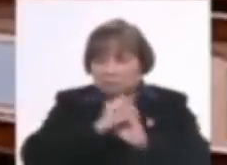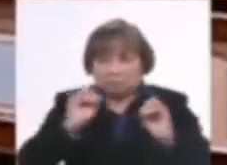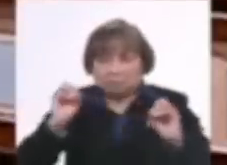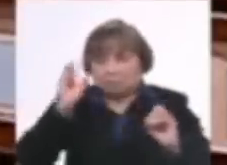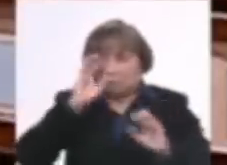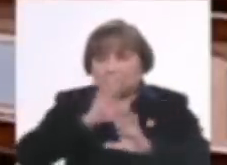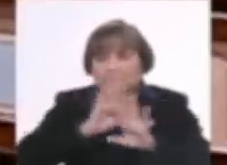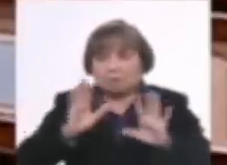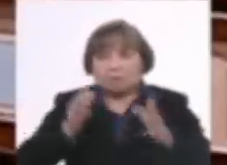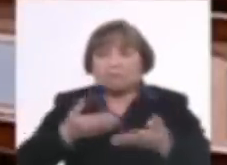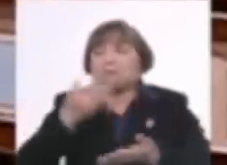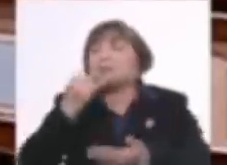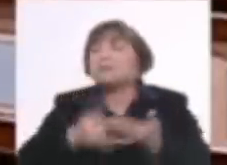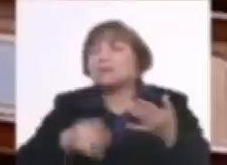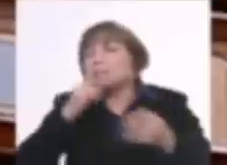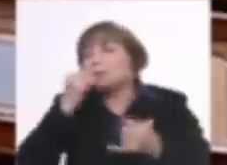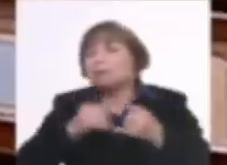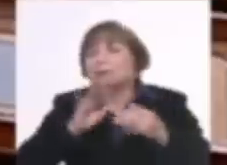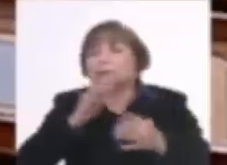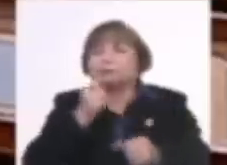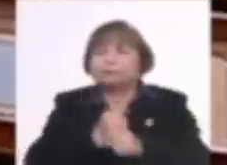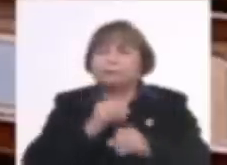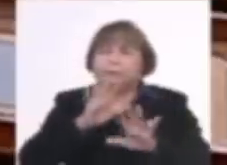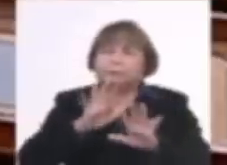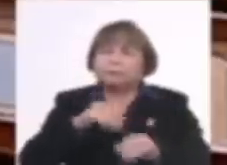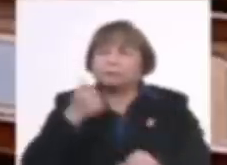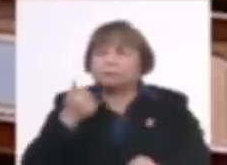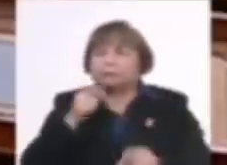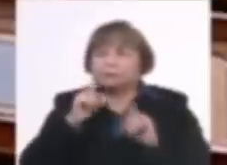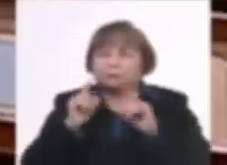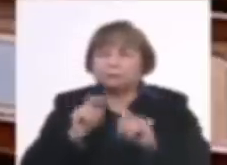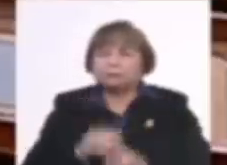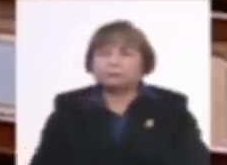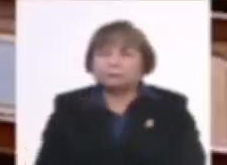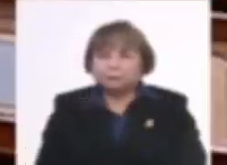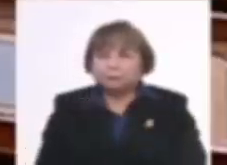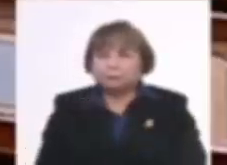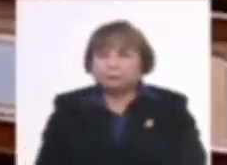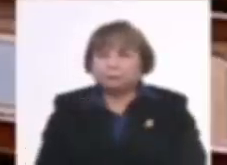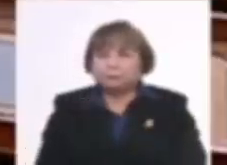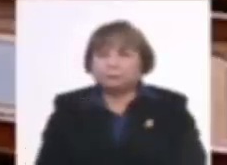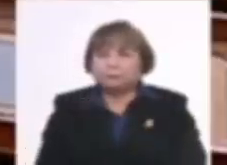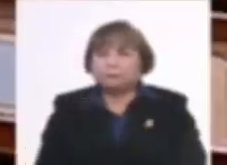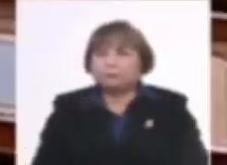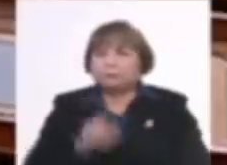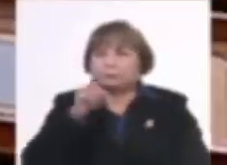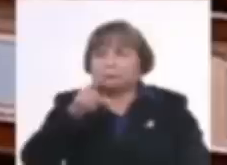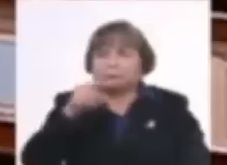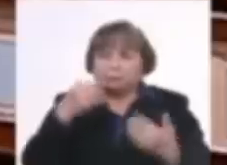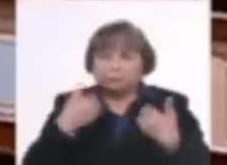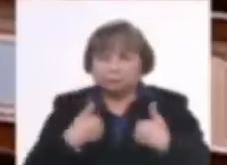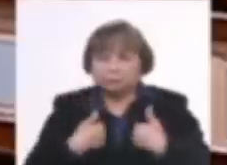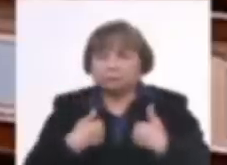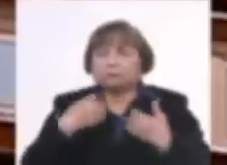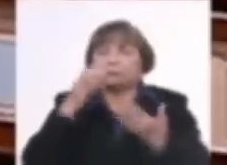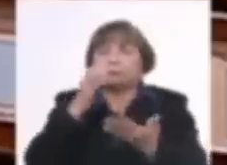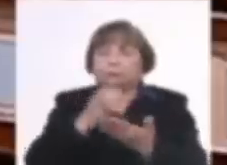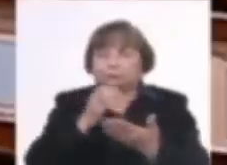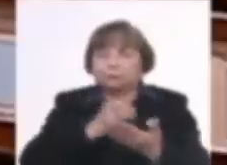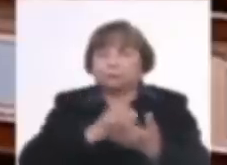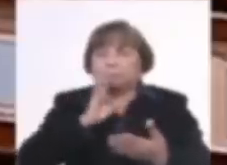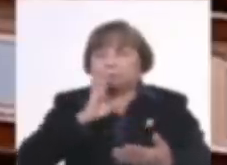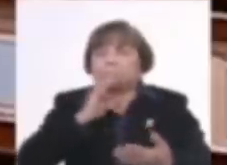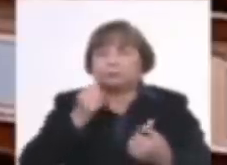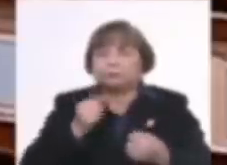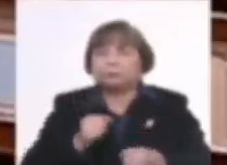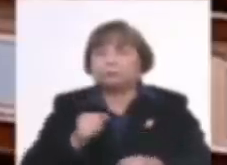nada más, no sabe en qué va a culminar su trabajo. Otra pregunta, señor presidente. Pero si usted tiene un contrato verbal,